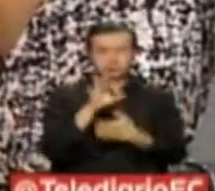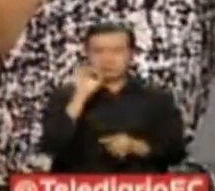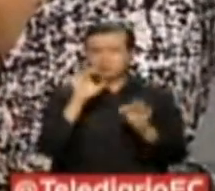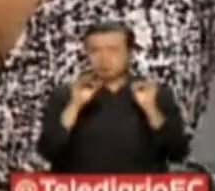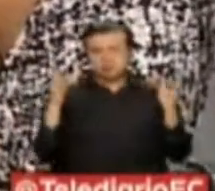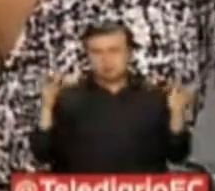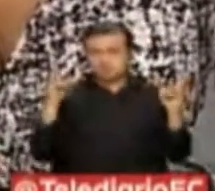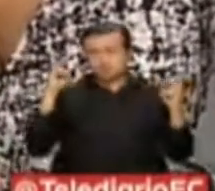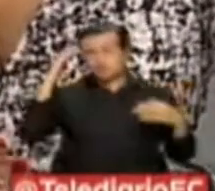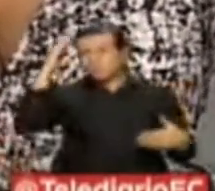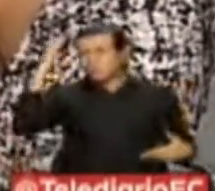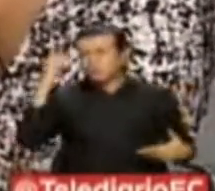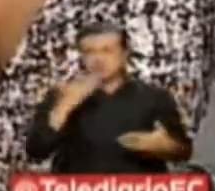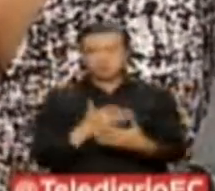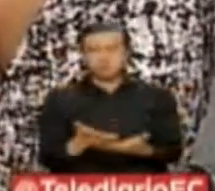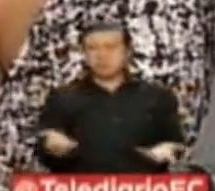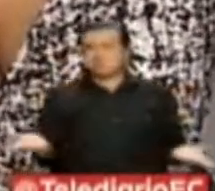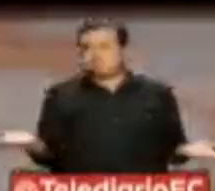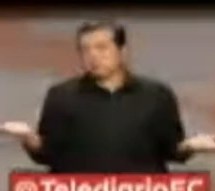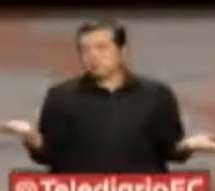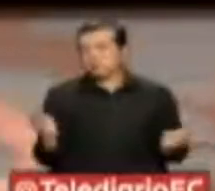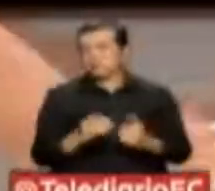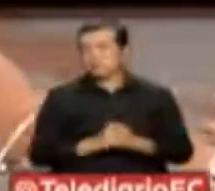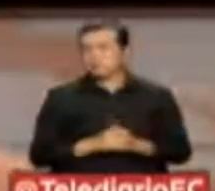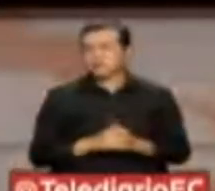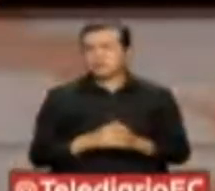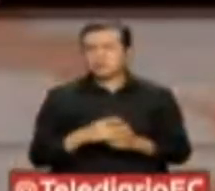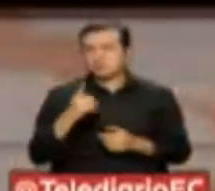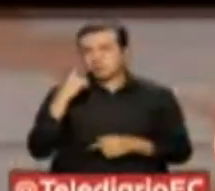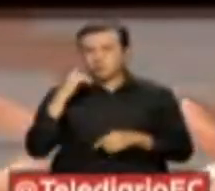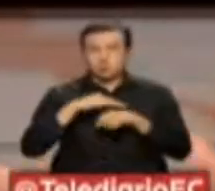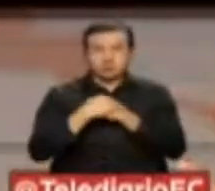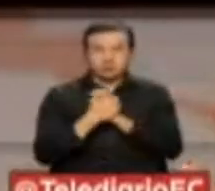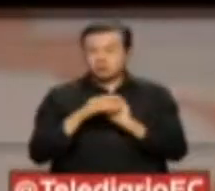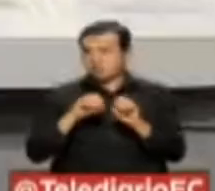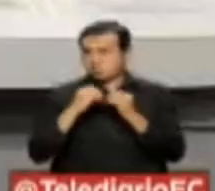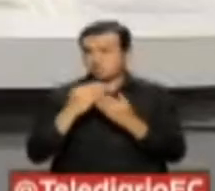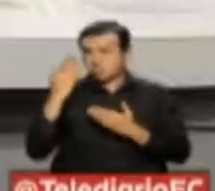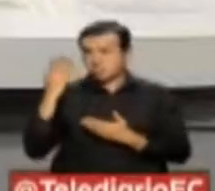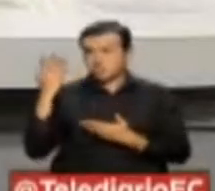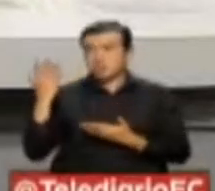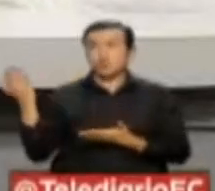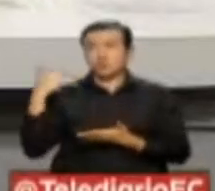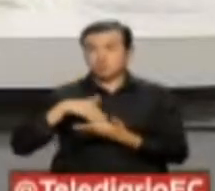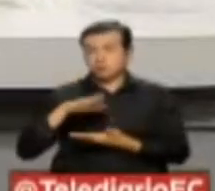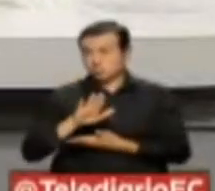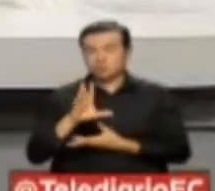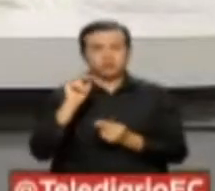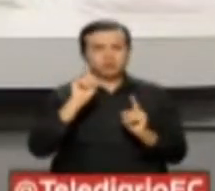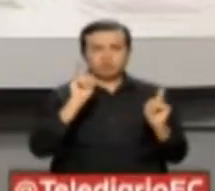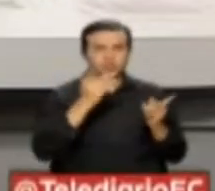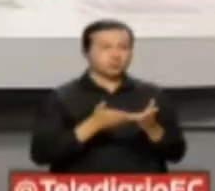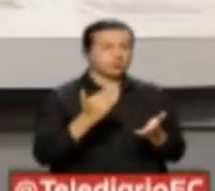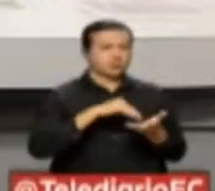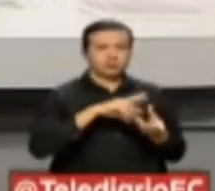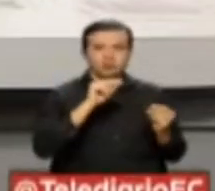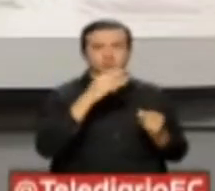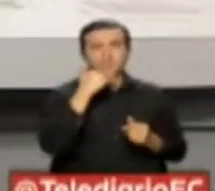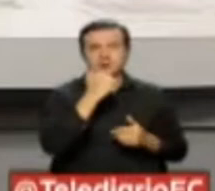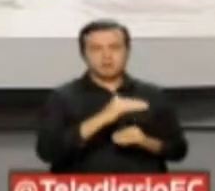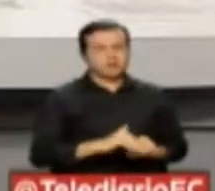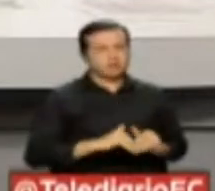fue por temas políticos si la cuota política volver a eso mira no no nos trata de volver tratar de mejorar